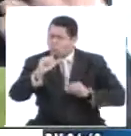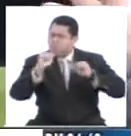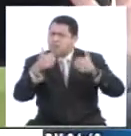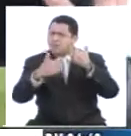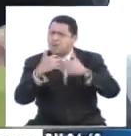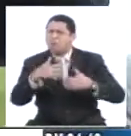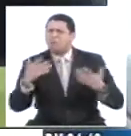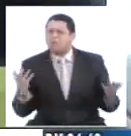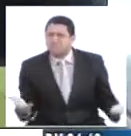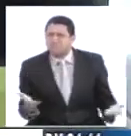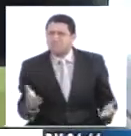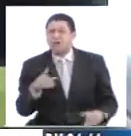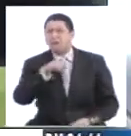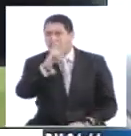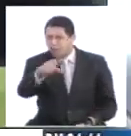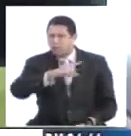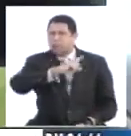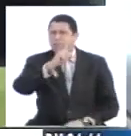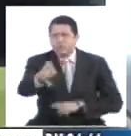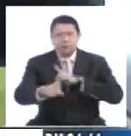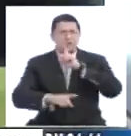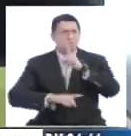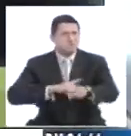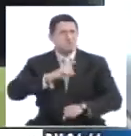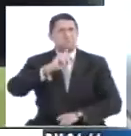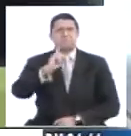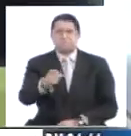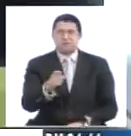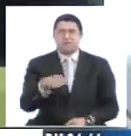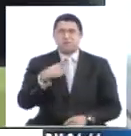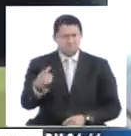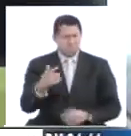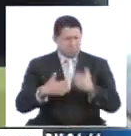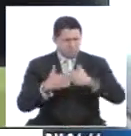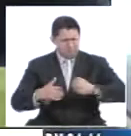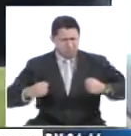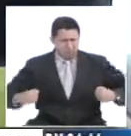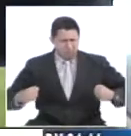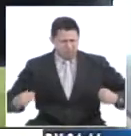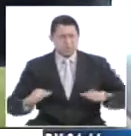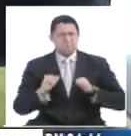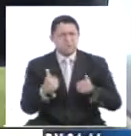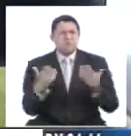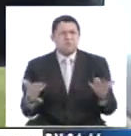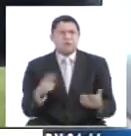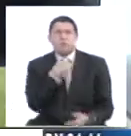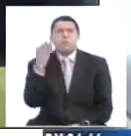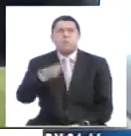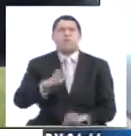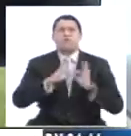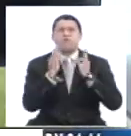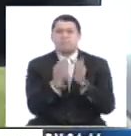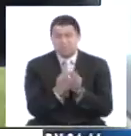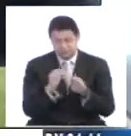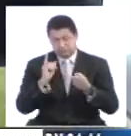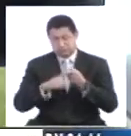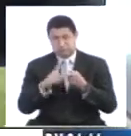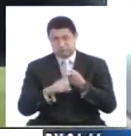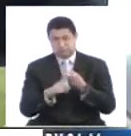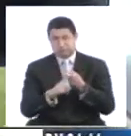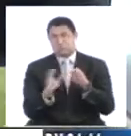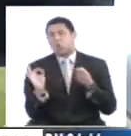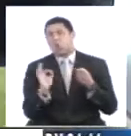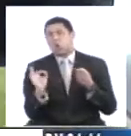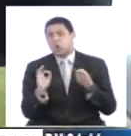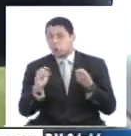porque comenzó el problema porque la presidente con problemas de peso en mucha oportunidad comienza el problema cuando se le murió un familiar y